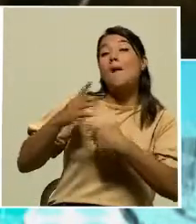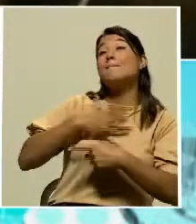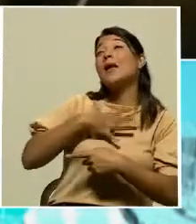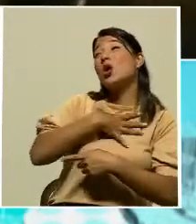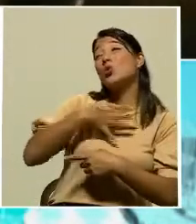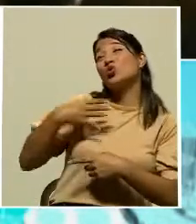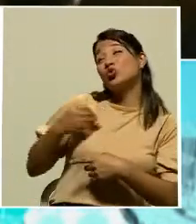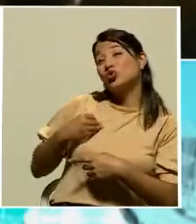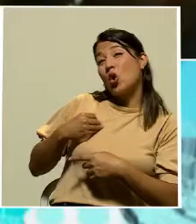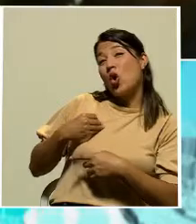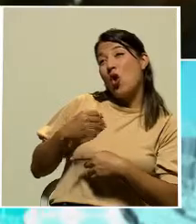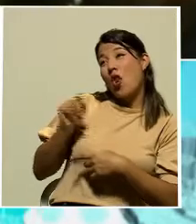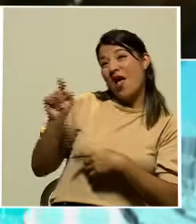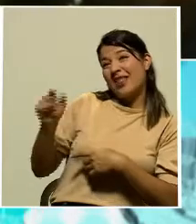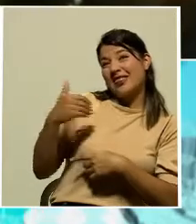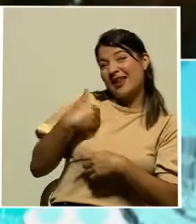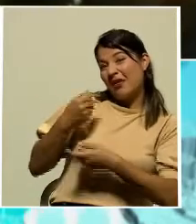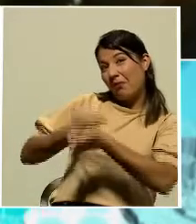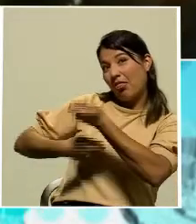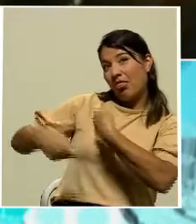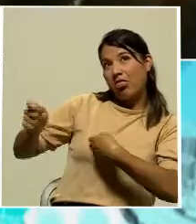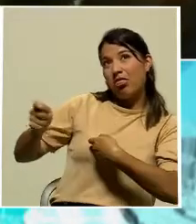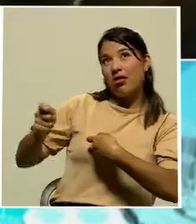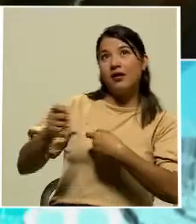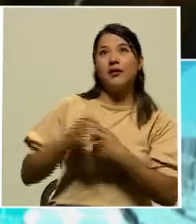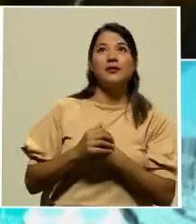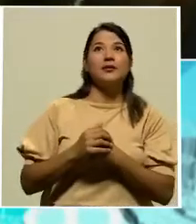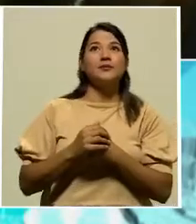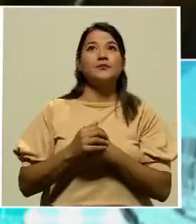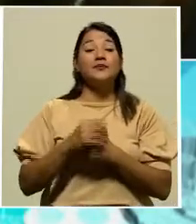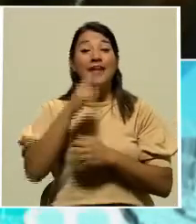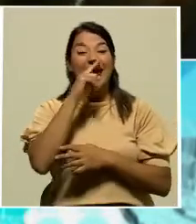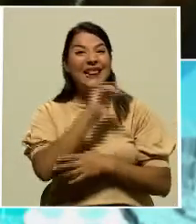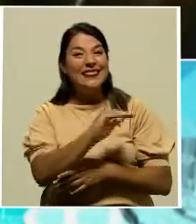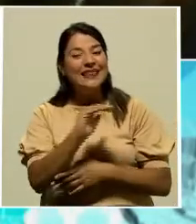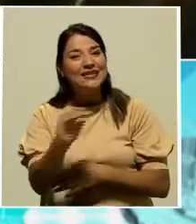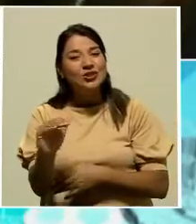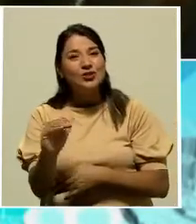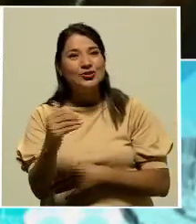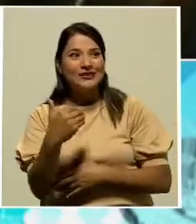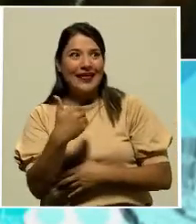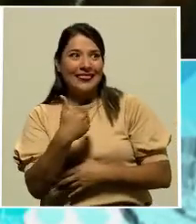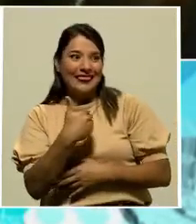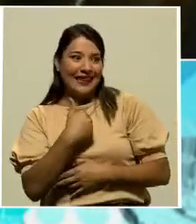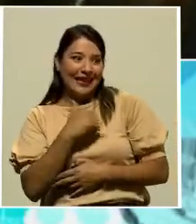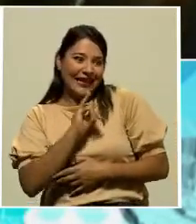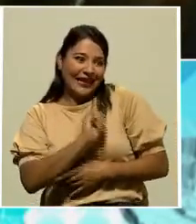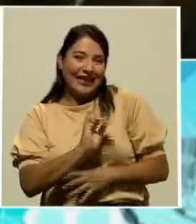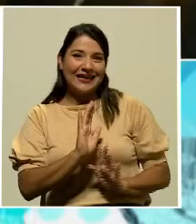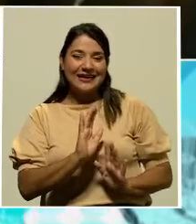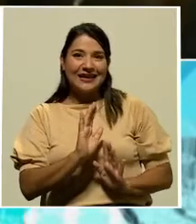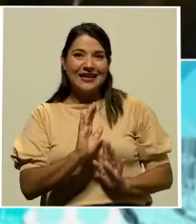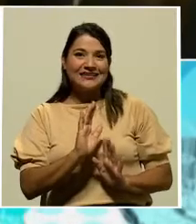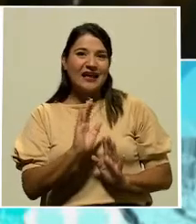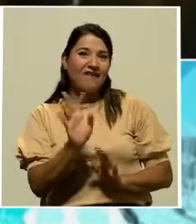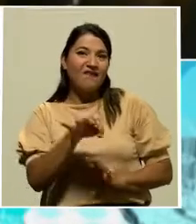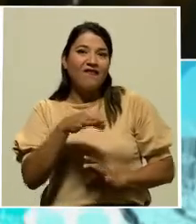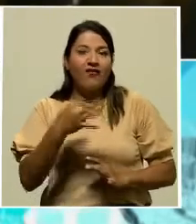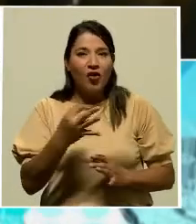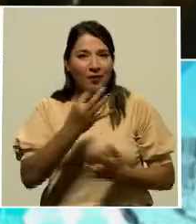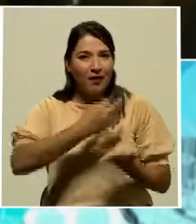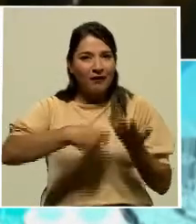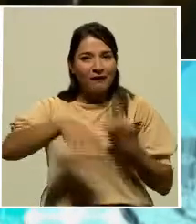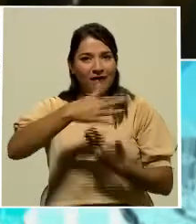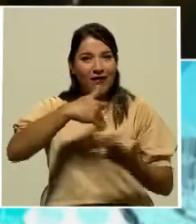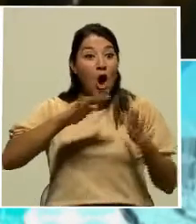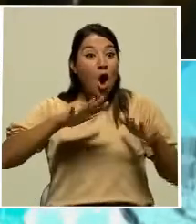la de él y a él le gustaba la mía. Los niños tienen esa espontaneidad. ¿Cómo manejar con